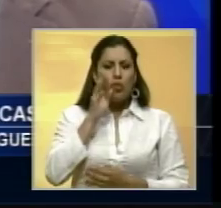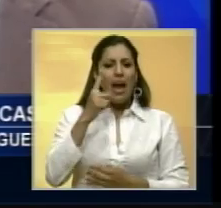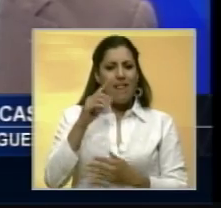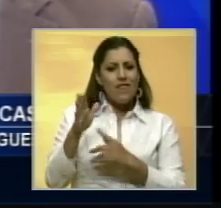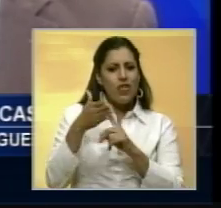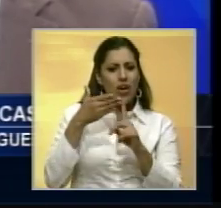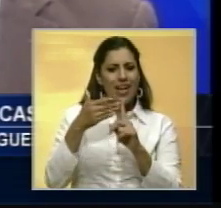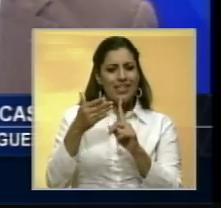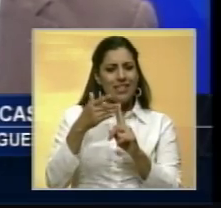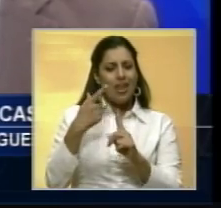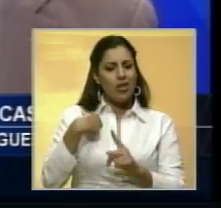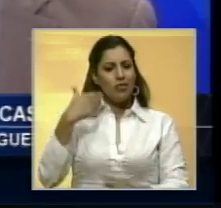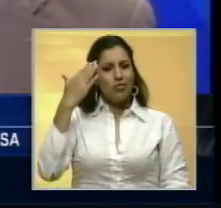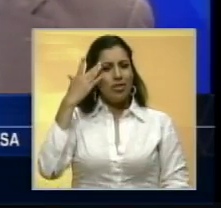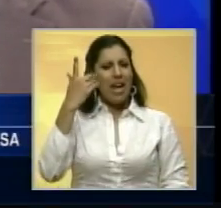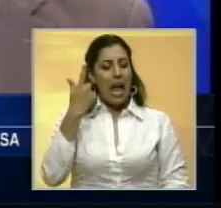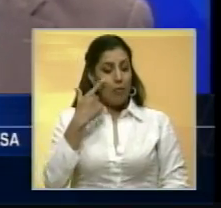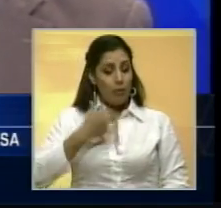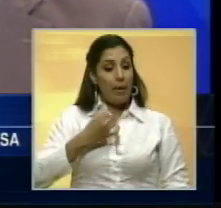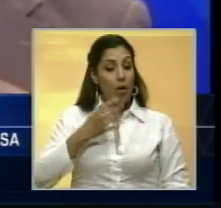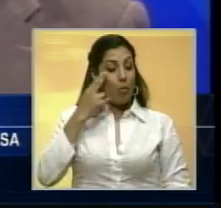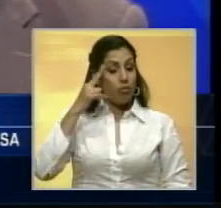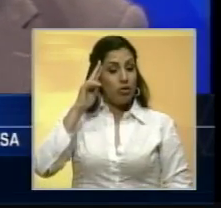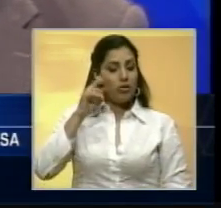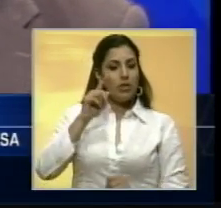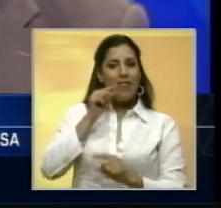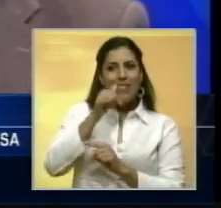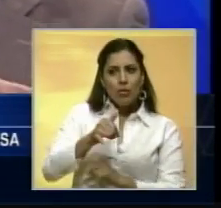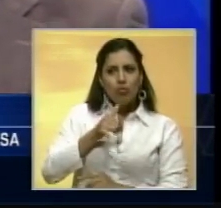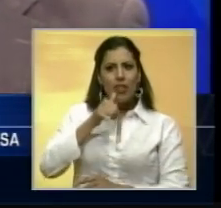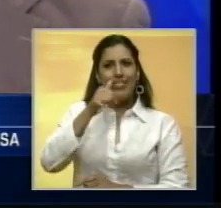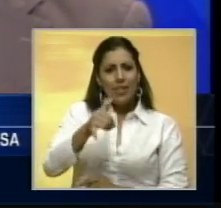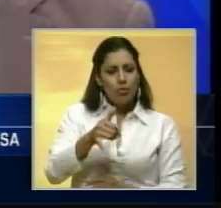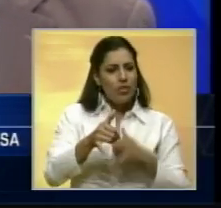violencia que nosotros tenemos que siempre estar denunciando